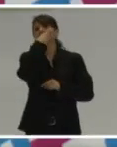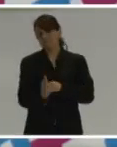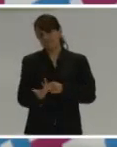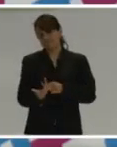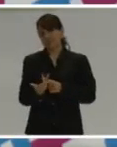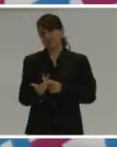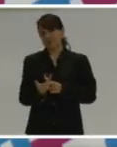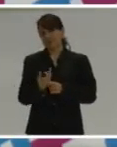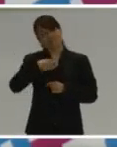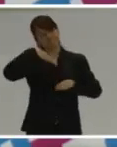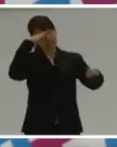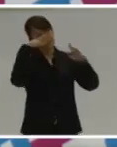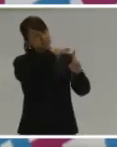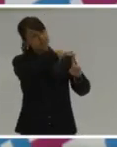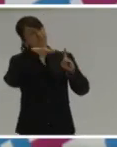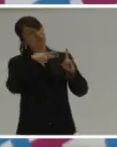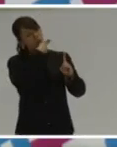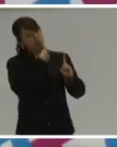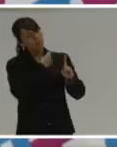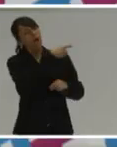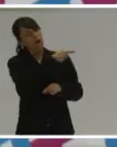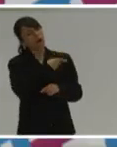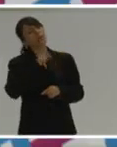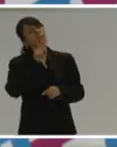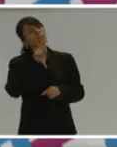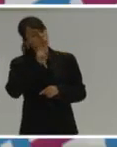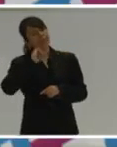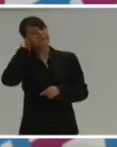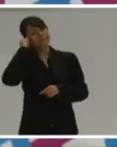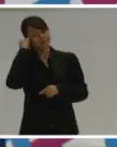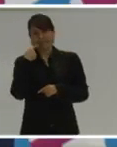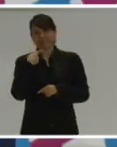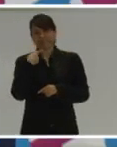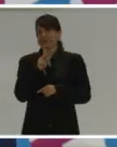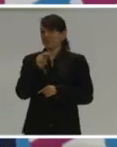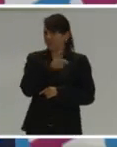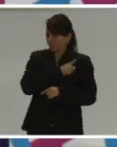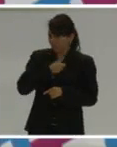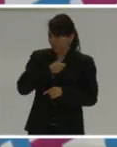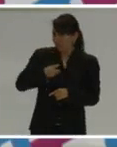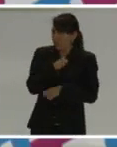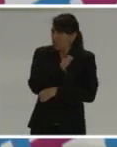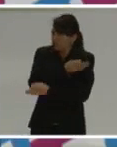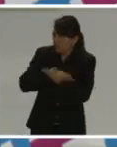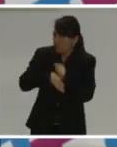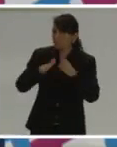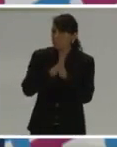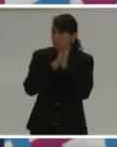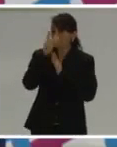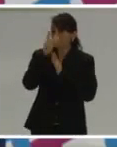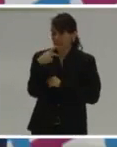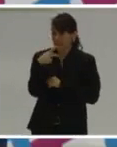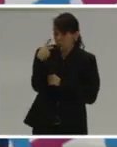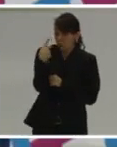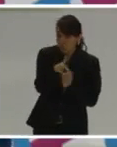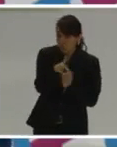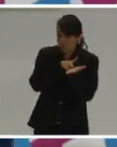política, genera un doble esfuerzo de todos los actores involucrados para que sus derechos sean tutelados y